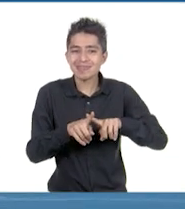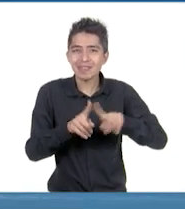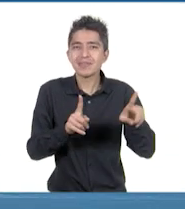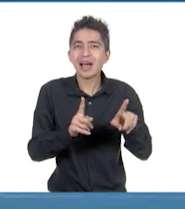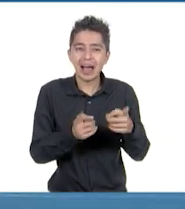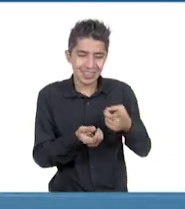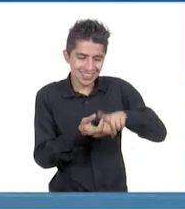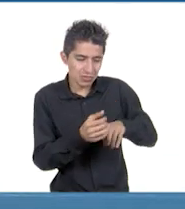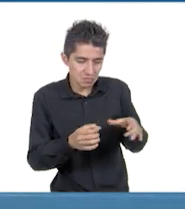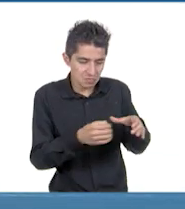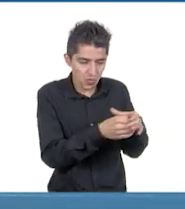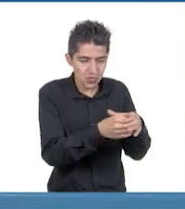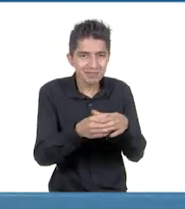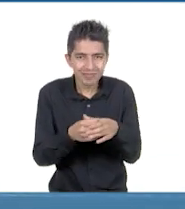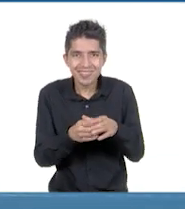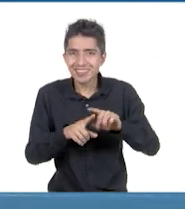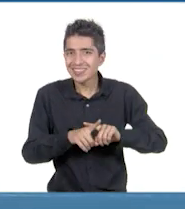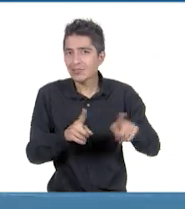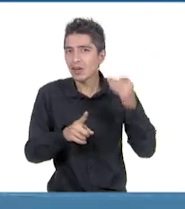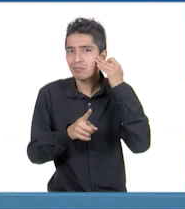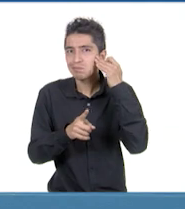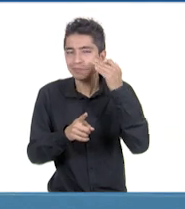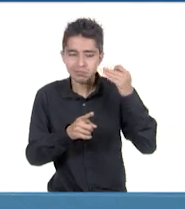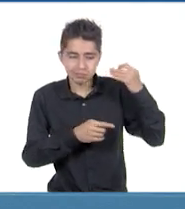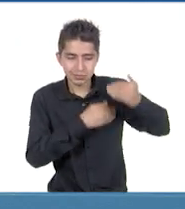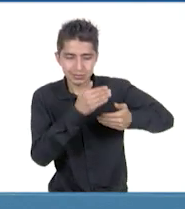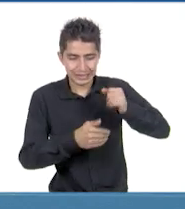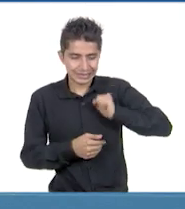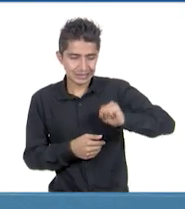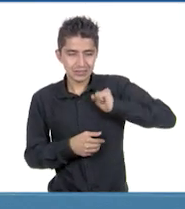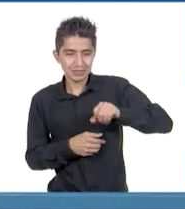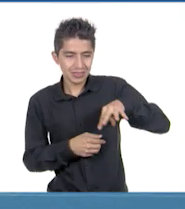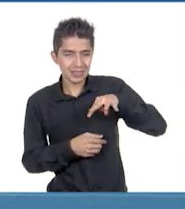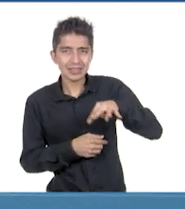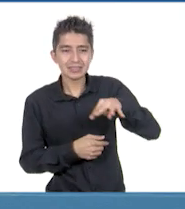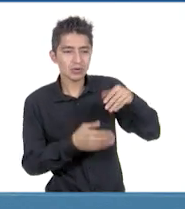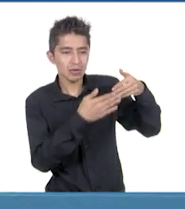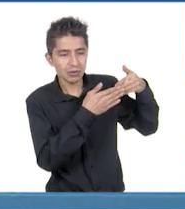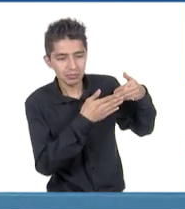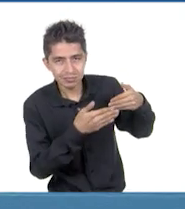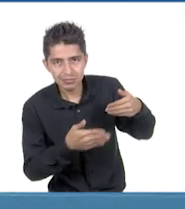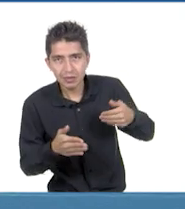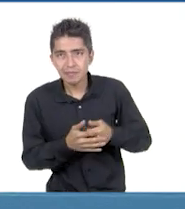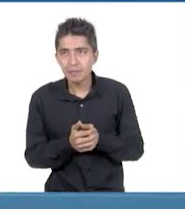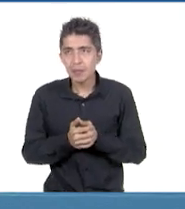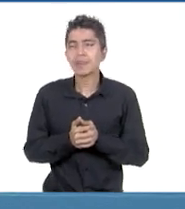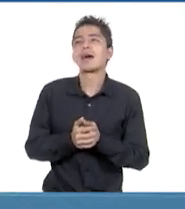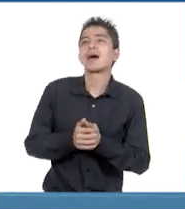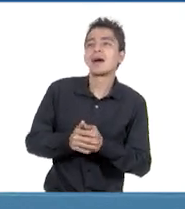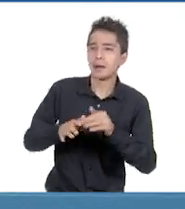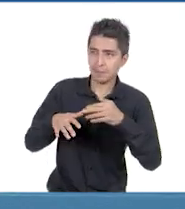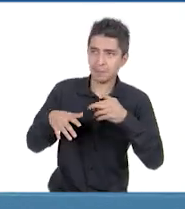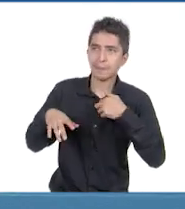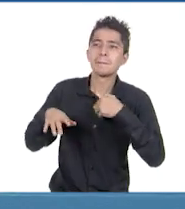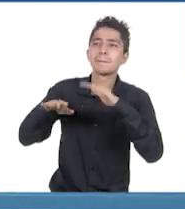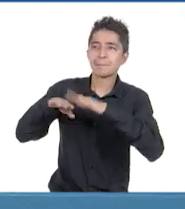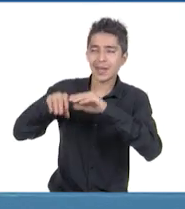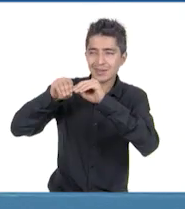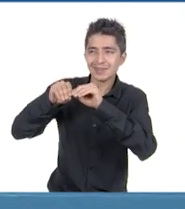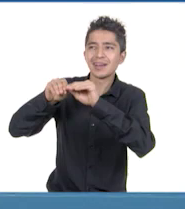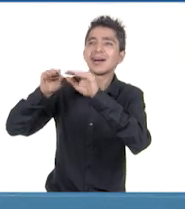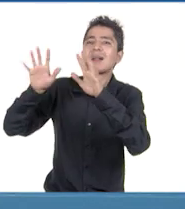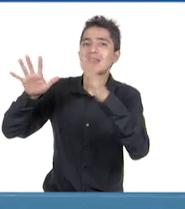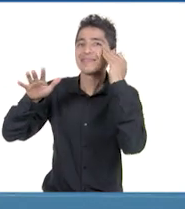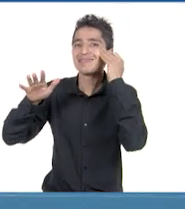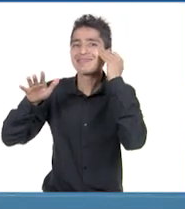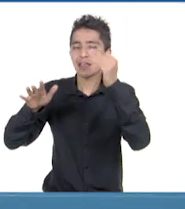grupos diferentes en el transcurso del siglo XIX. Me queda muy claro que en cada